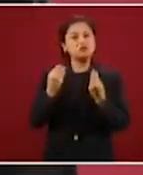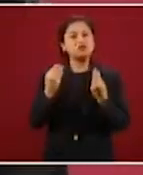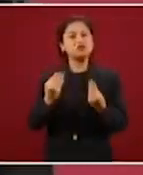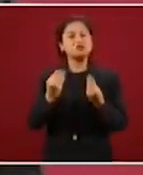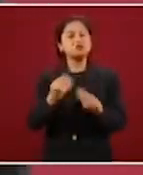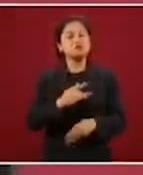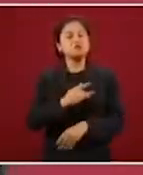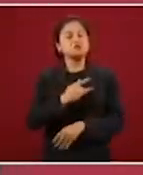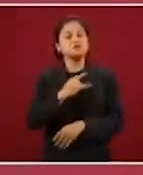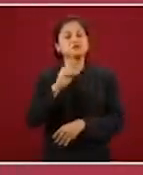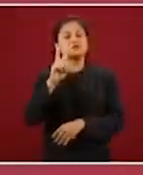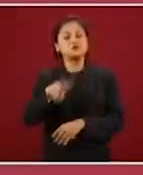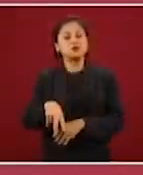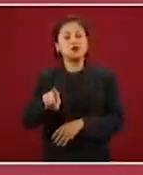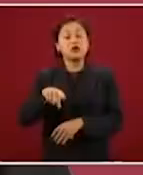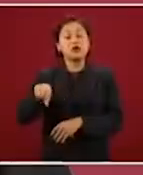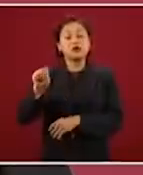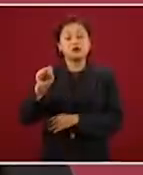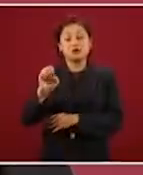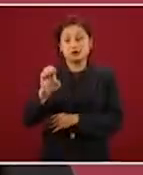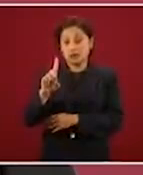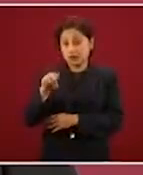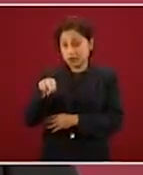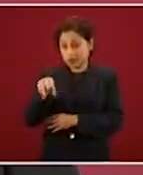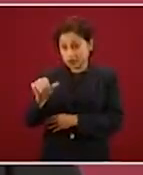tanto por la Secretaría de la Defensa